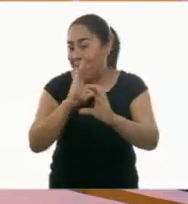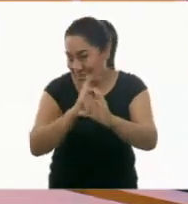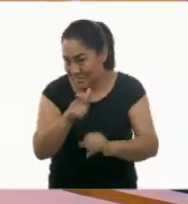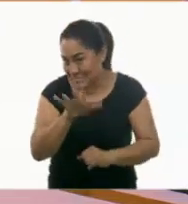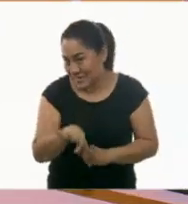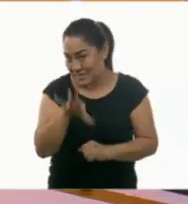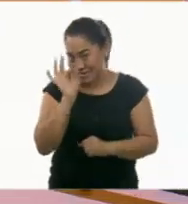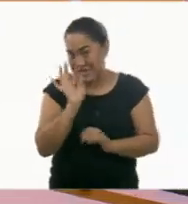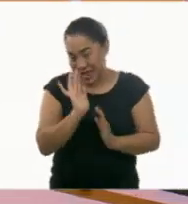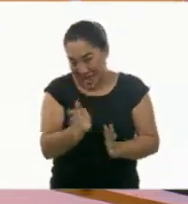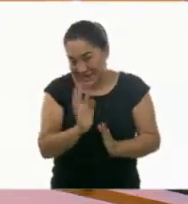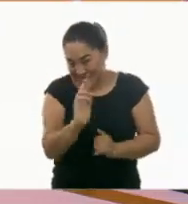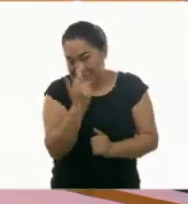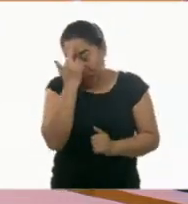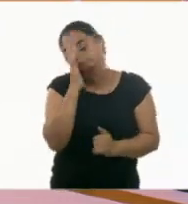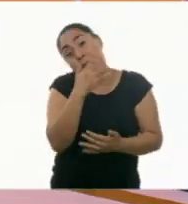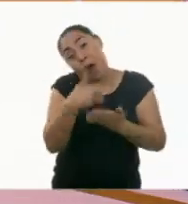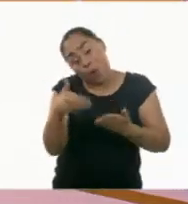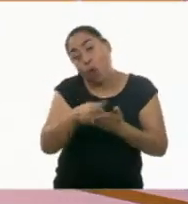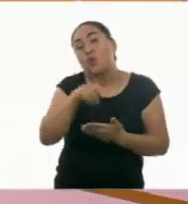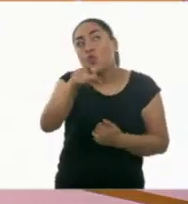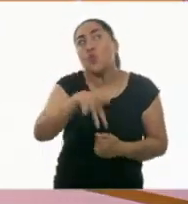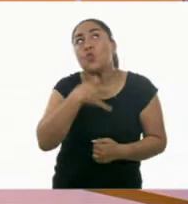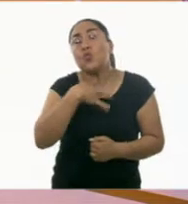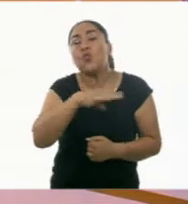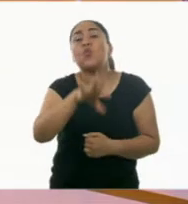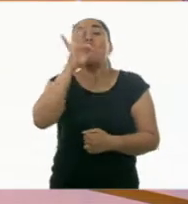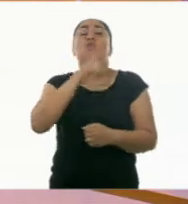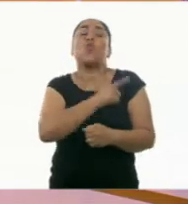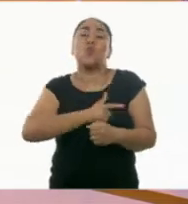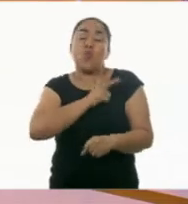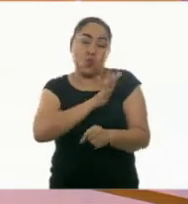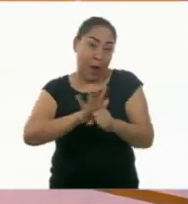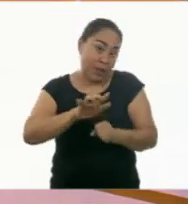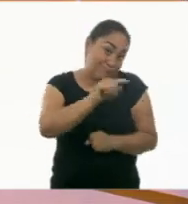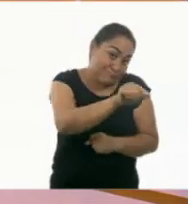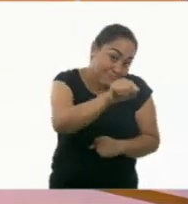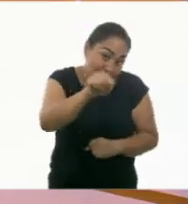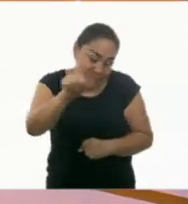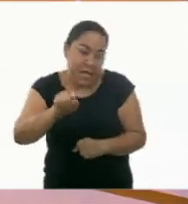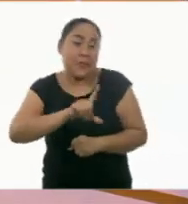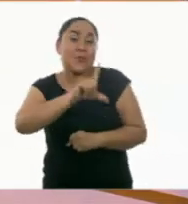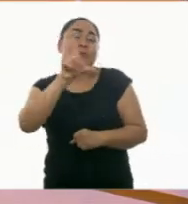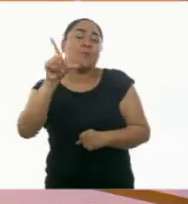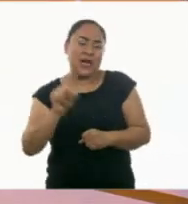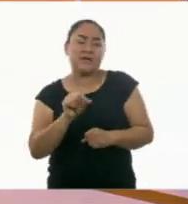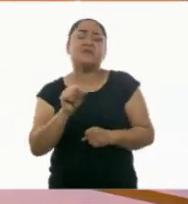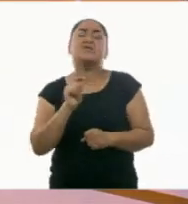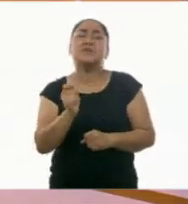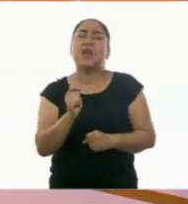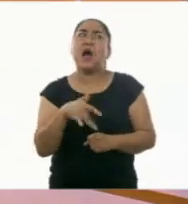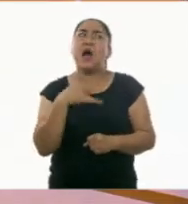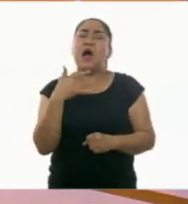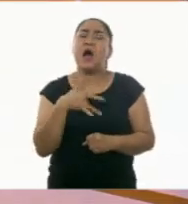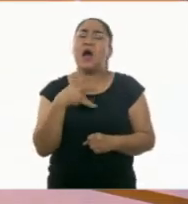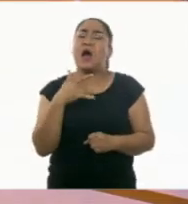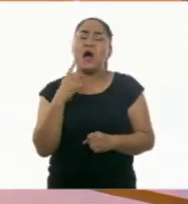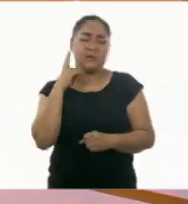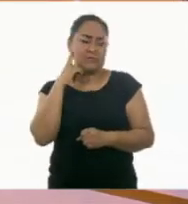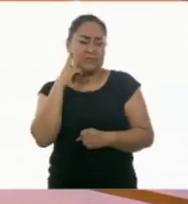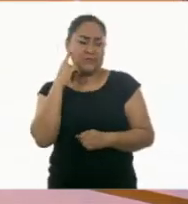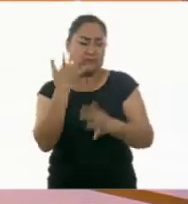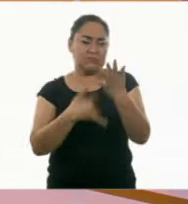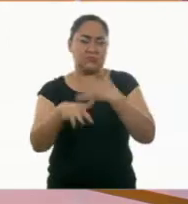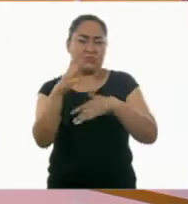Y bueno, entonces ustedes van a elegir la suya. Después la analizamos, vimos cómo está compuesta